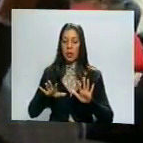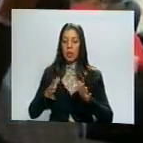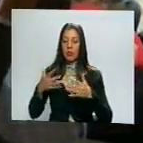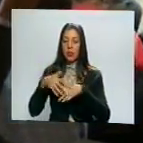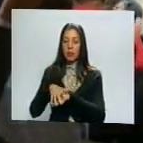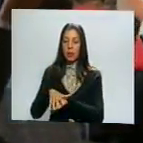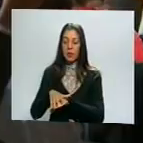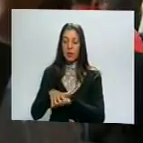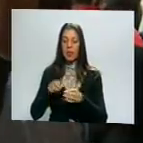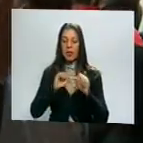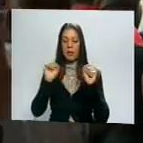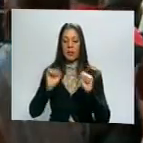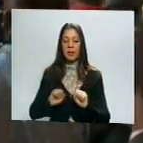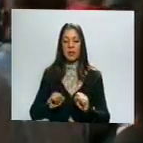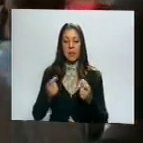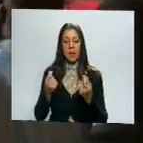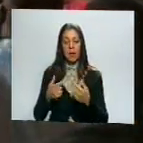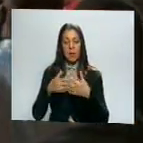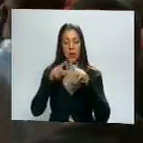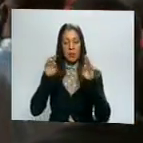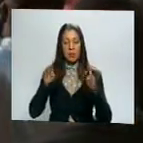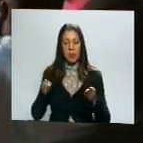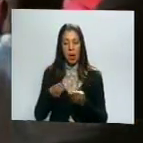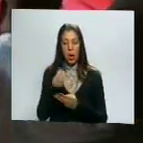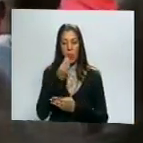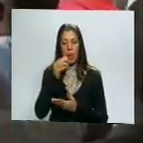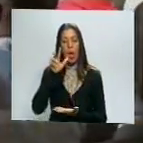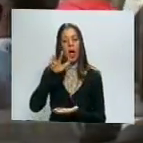sistema económico comunal. Aprobado.